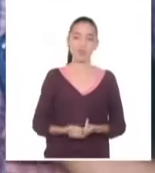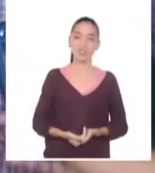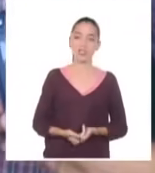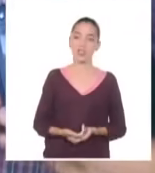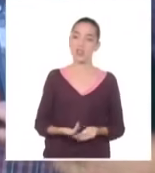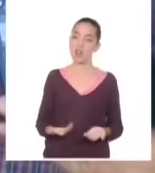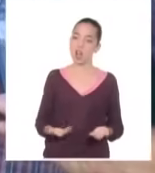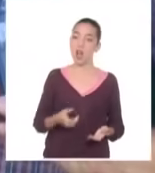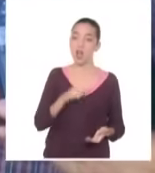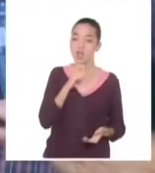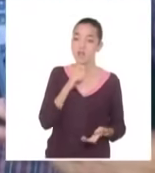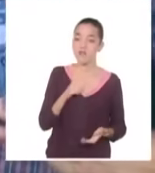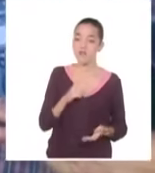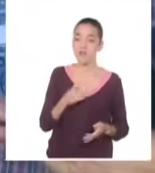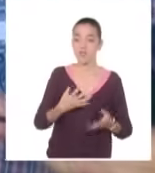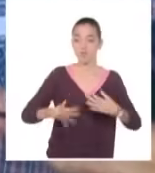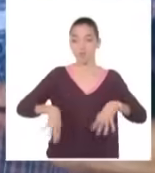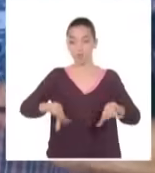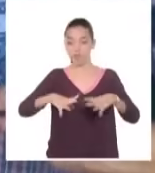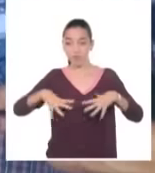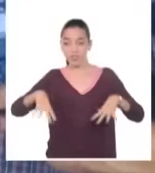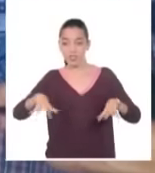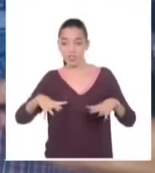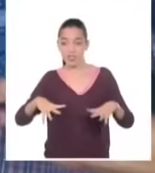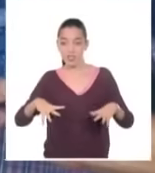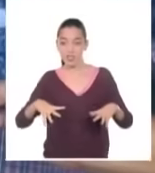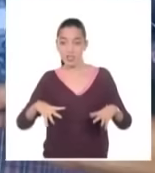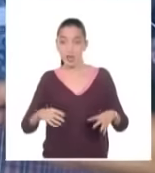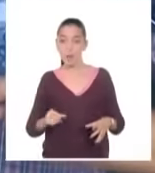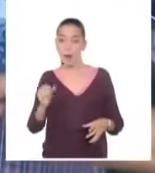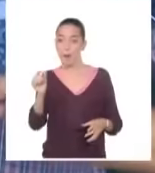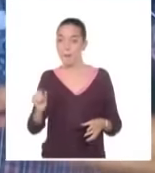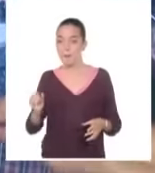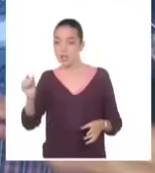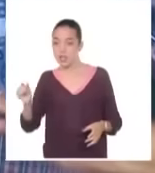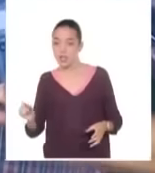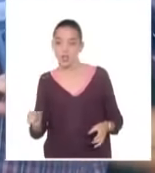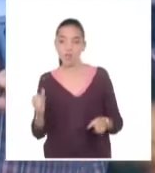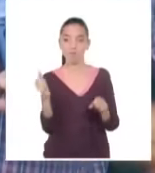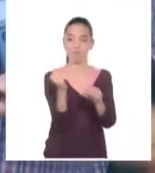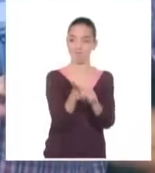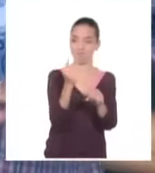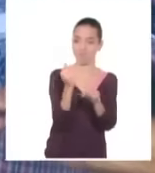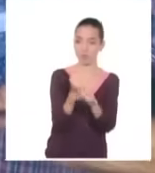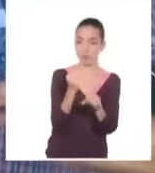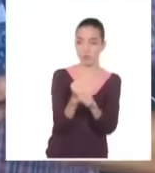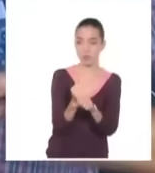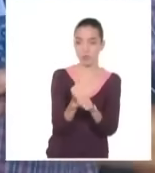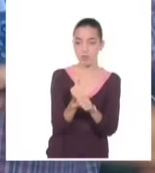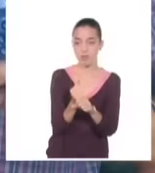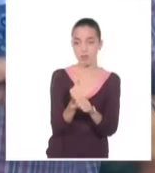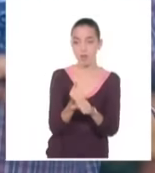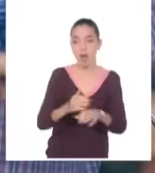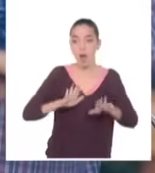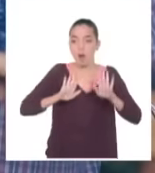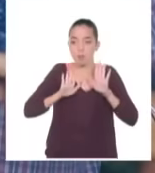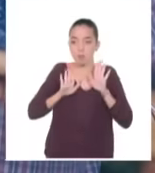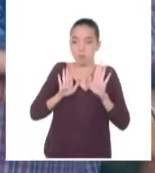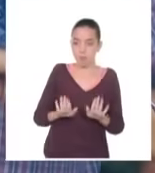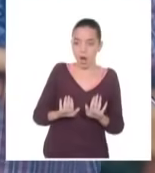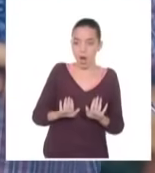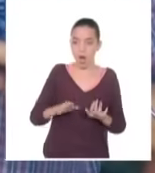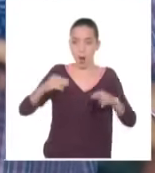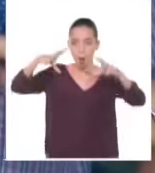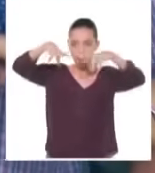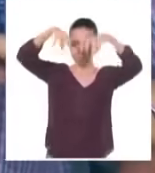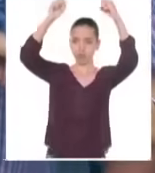situación, pero vemos que nuestra gente está trabajando en aras de evitar los molestos apagones que hoy están afectando en todo el país. ¿Qué nos